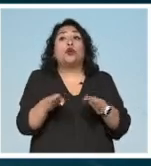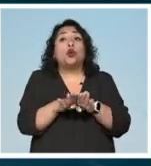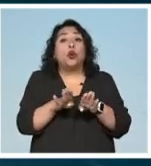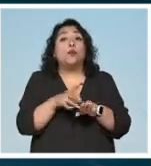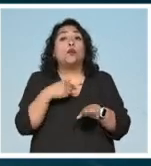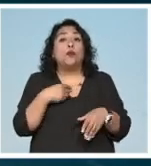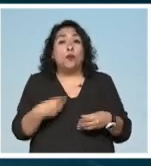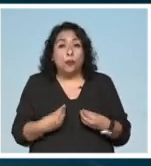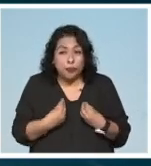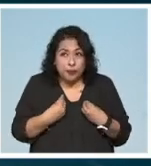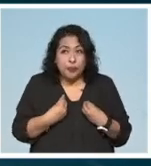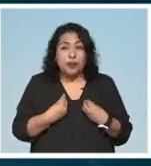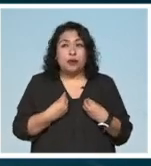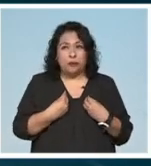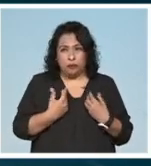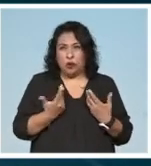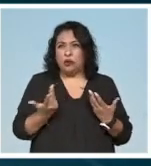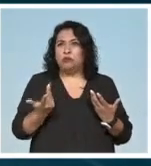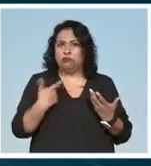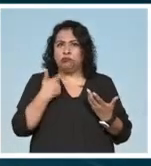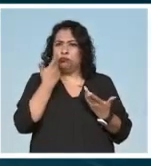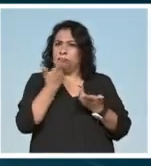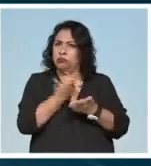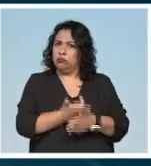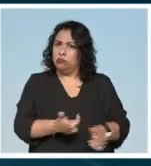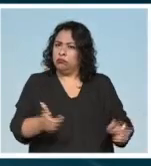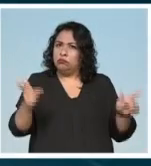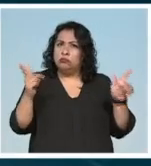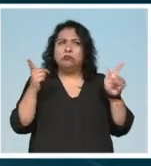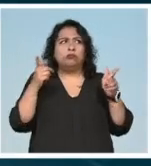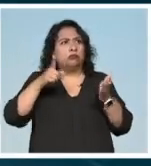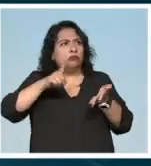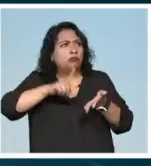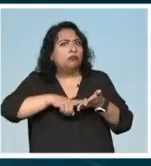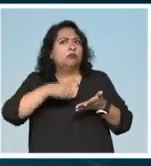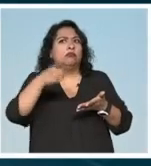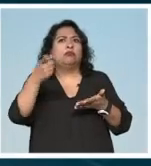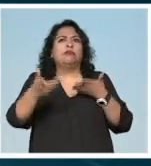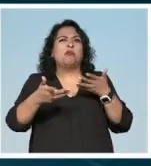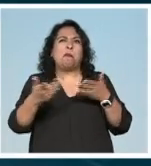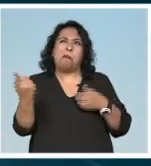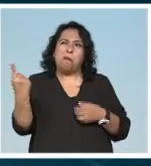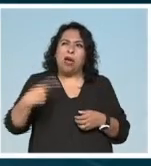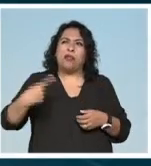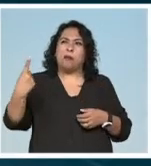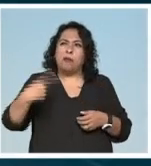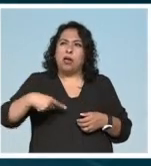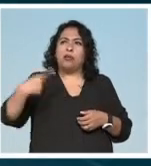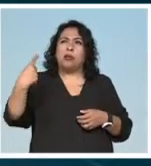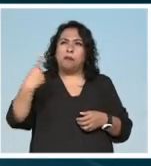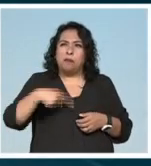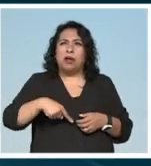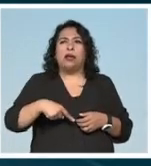vivir con cierta libertad dentro de esas imposiciones